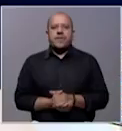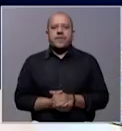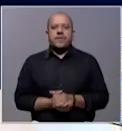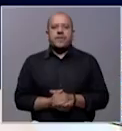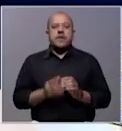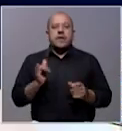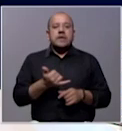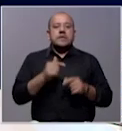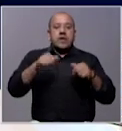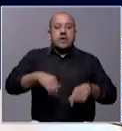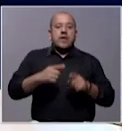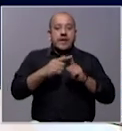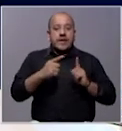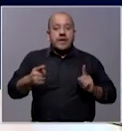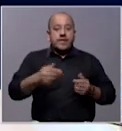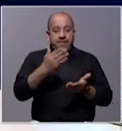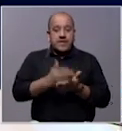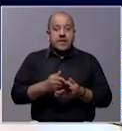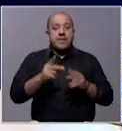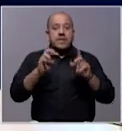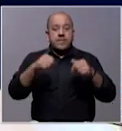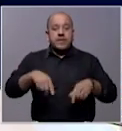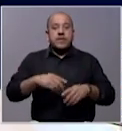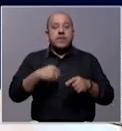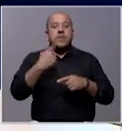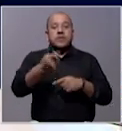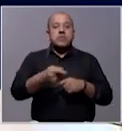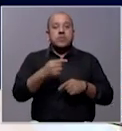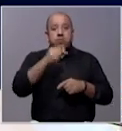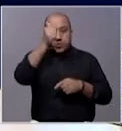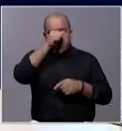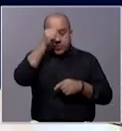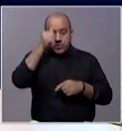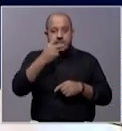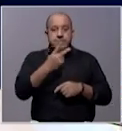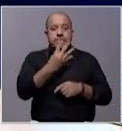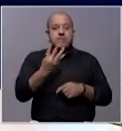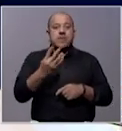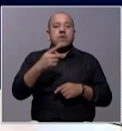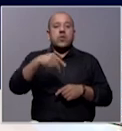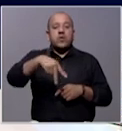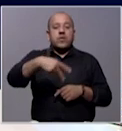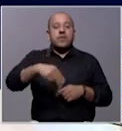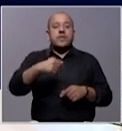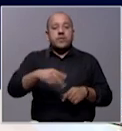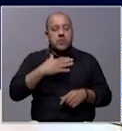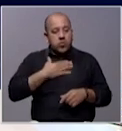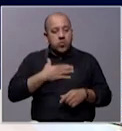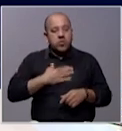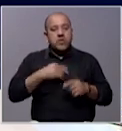y ya en la recta final de la campaña hacia el balotaje del próximo domingo 24 recibimos con muchísimo gusto el